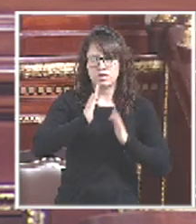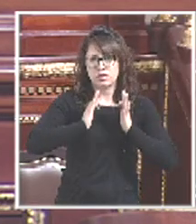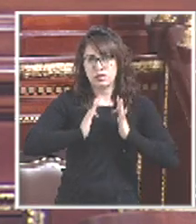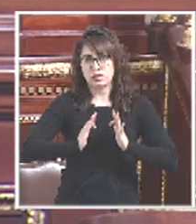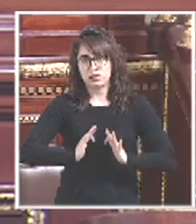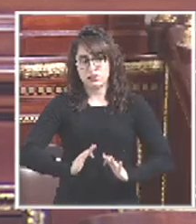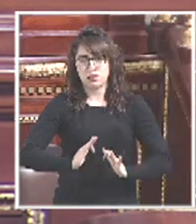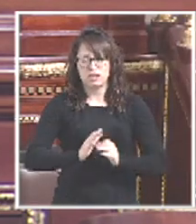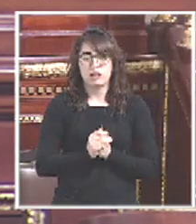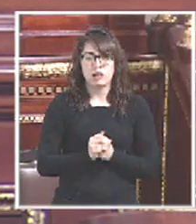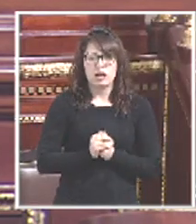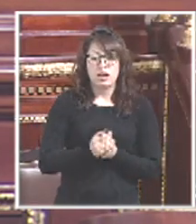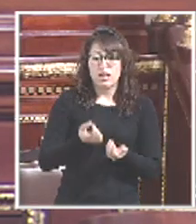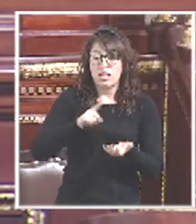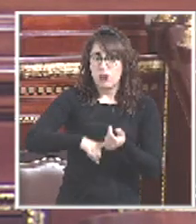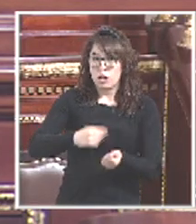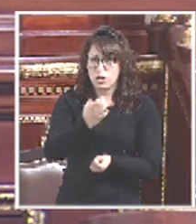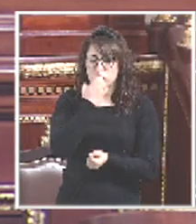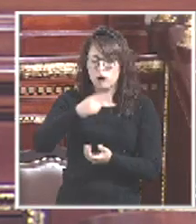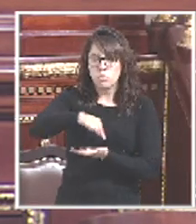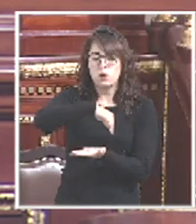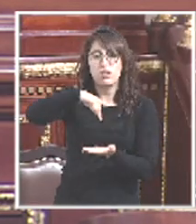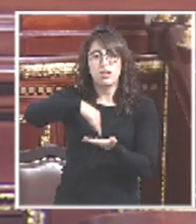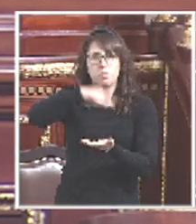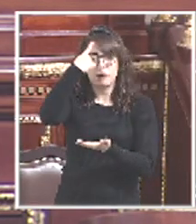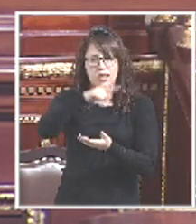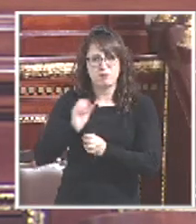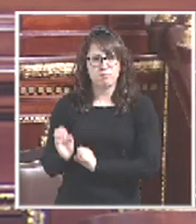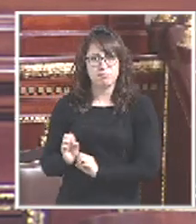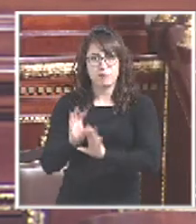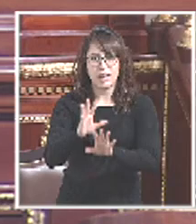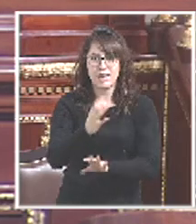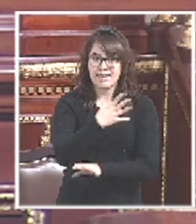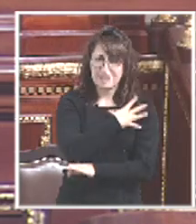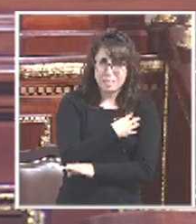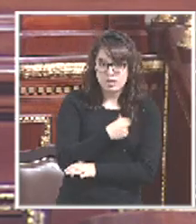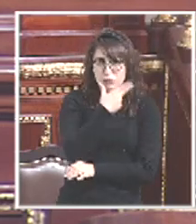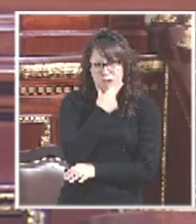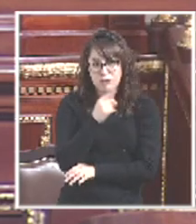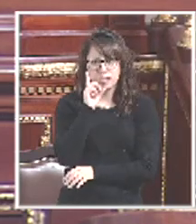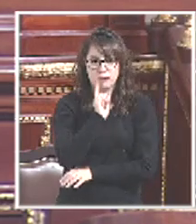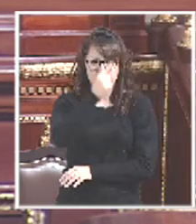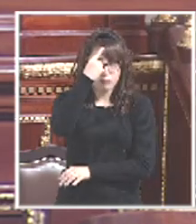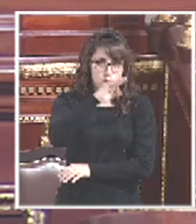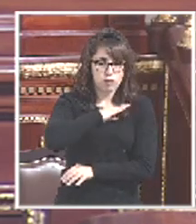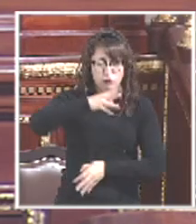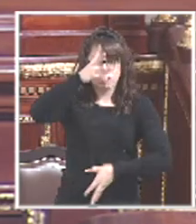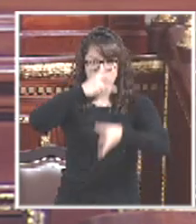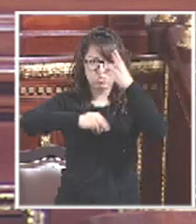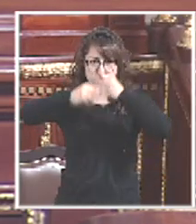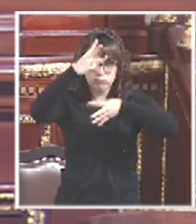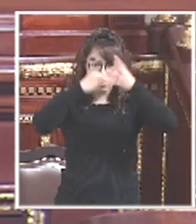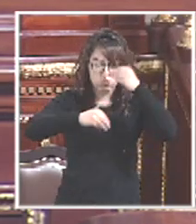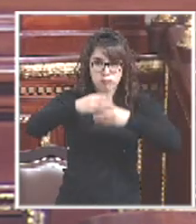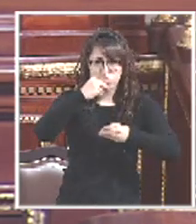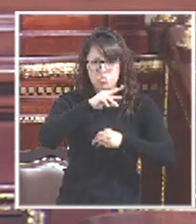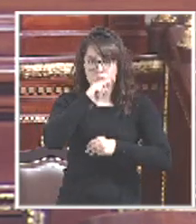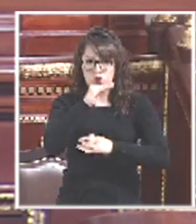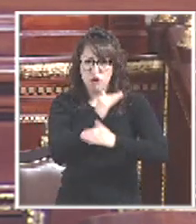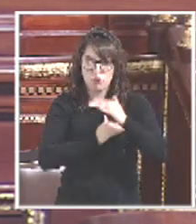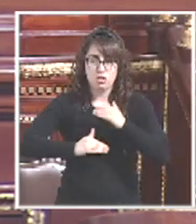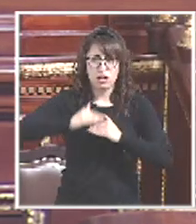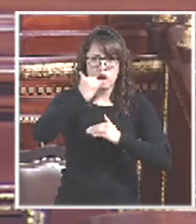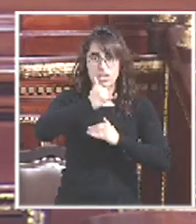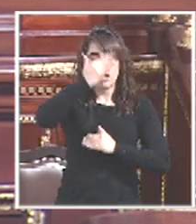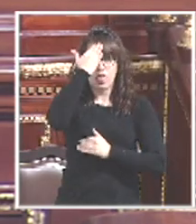donde confiamos a nuestras hijas e hijos, con la esperanza de que desarrollen al máximo sus capacidades y habilidades.